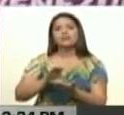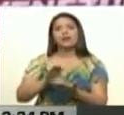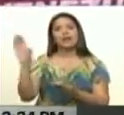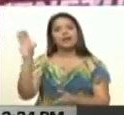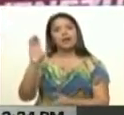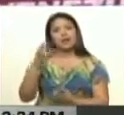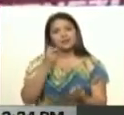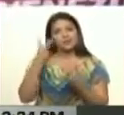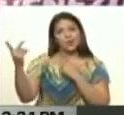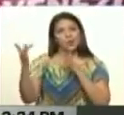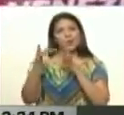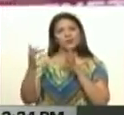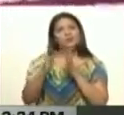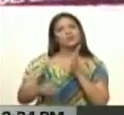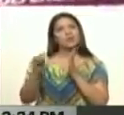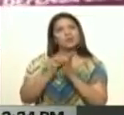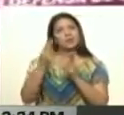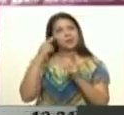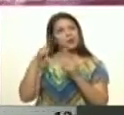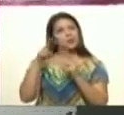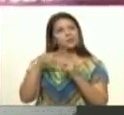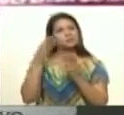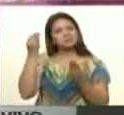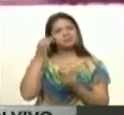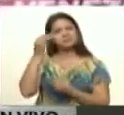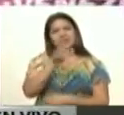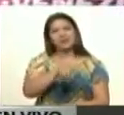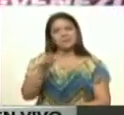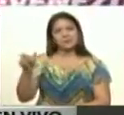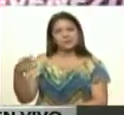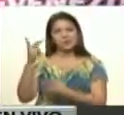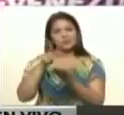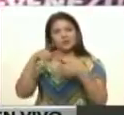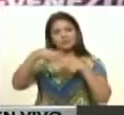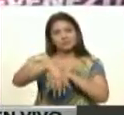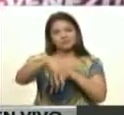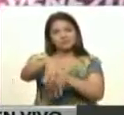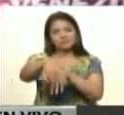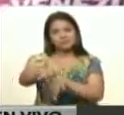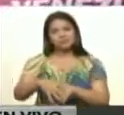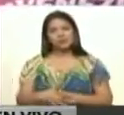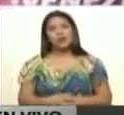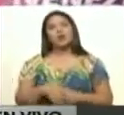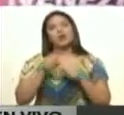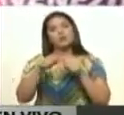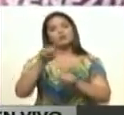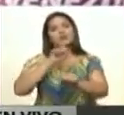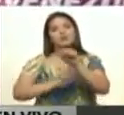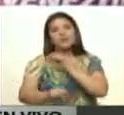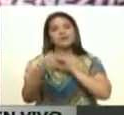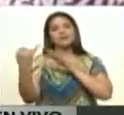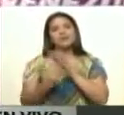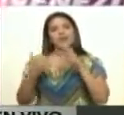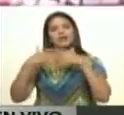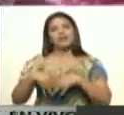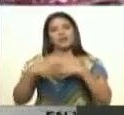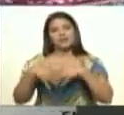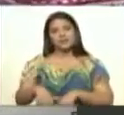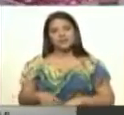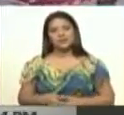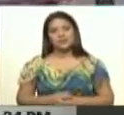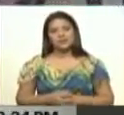Caracas. Vamos a hacer nuevo contacto con ella para conocer las impresiones también de quienes hoy se han abocado a la calle y que siguen defendiendo la industria y rechazando